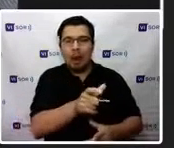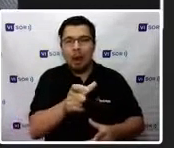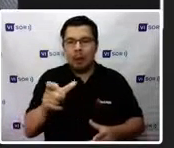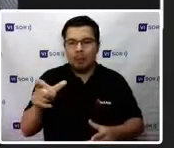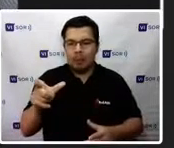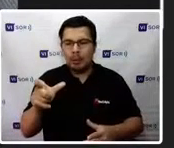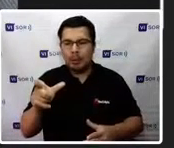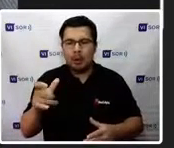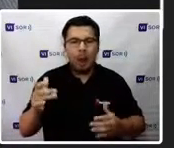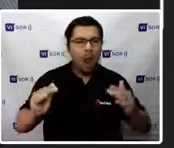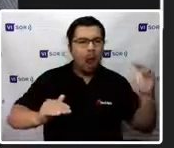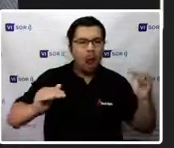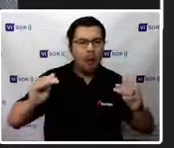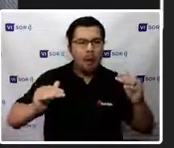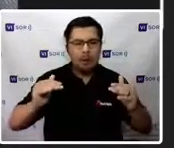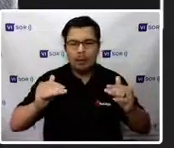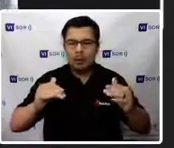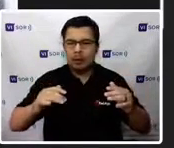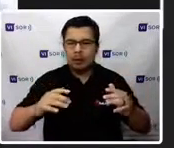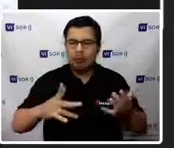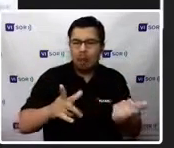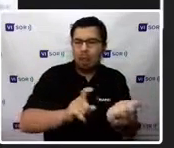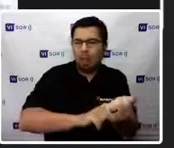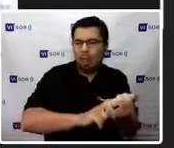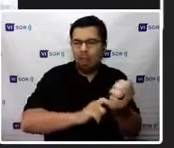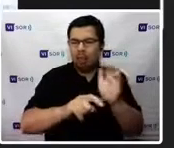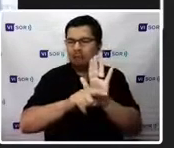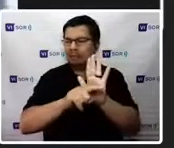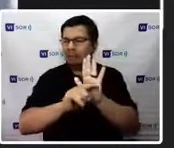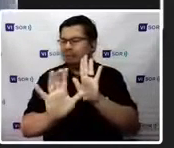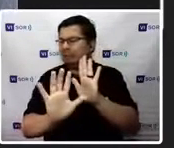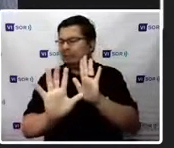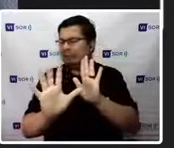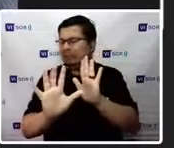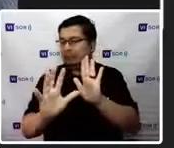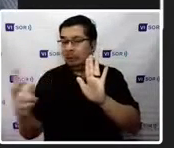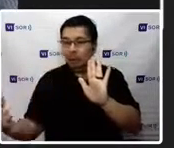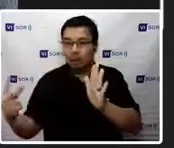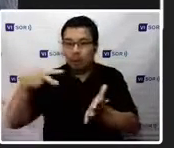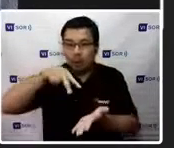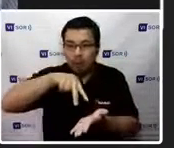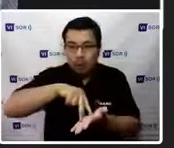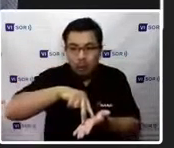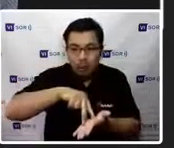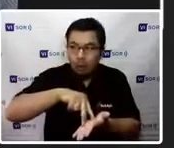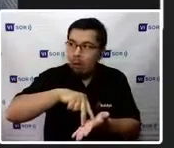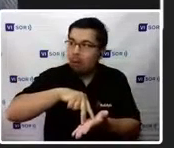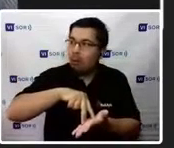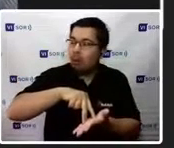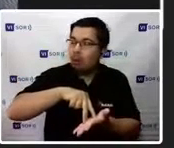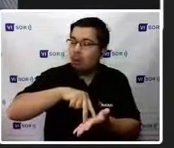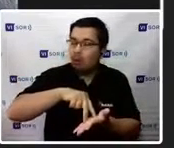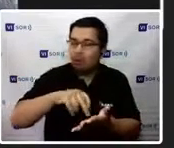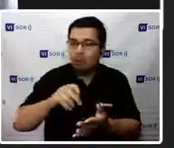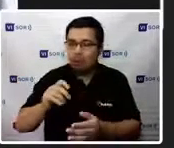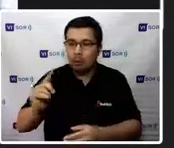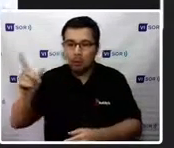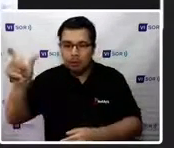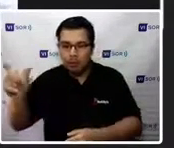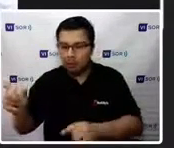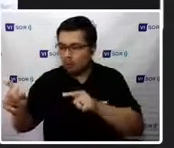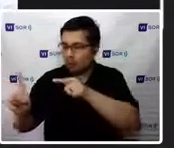un poco más como rechazo a hacer este tipo de actividades, y ahí es como el trabajo del guía en un poco invitarlos a atreverse a hacer estas